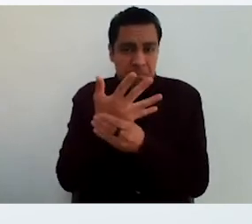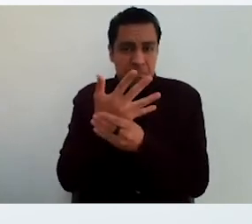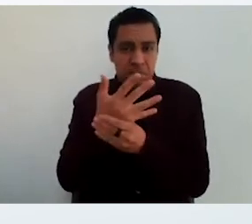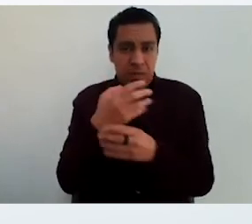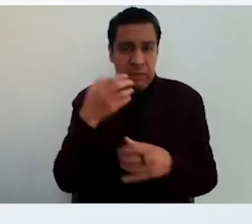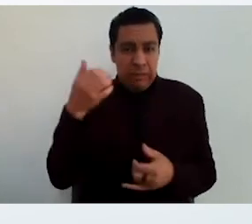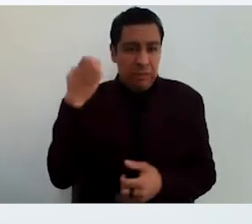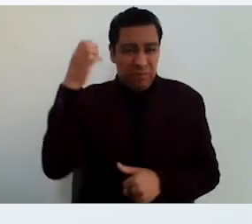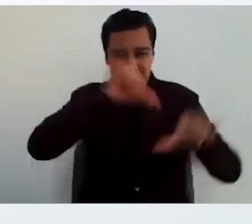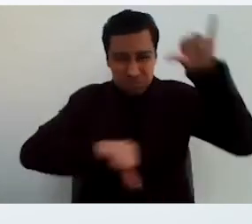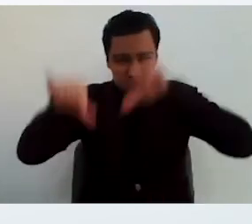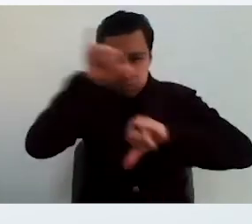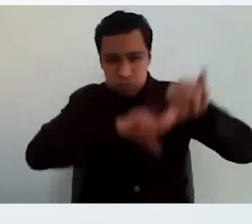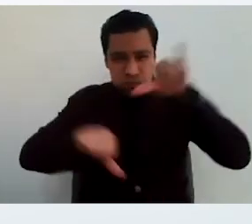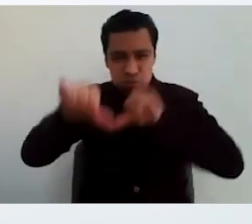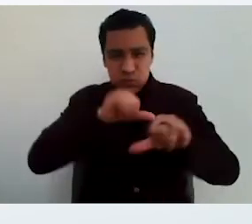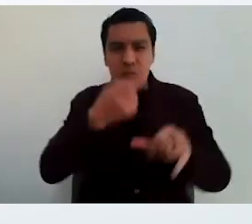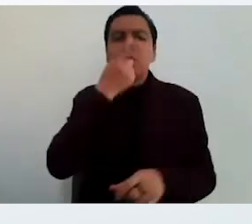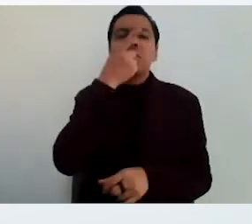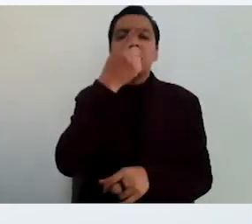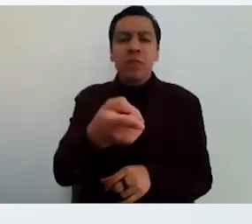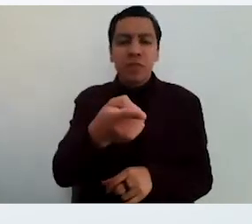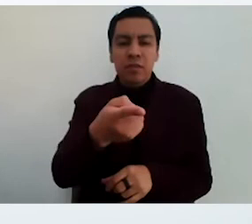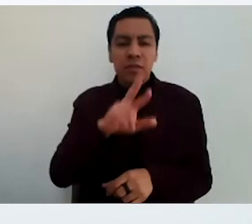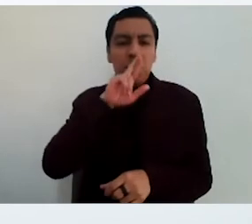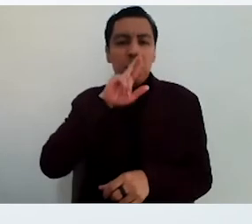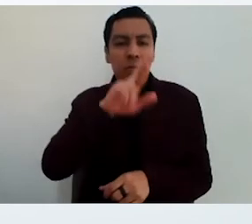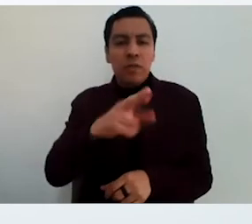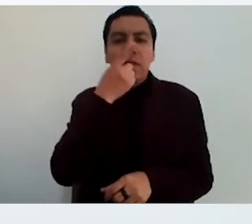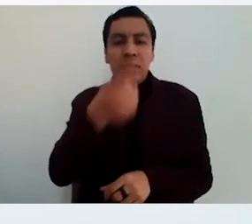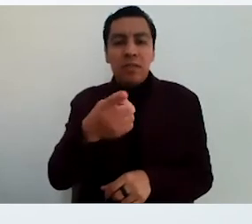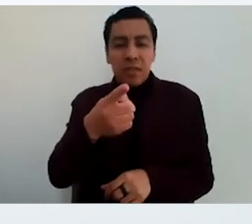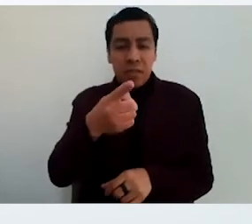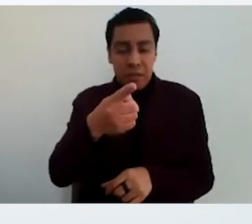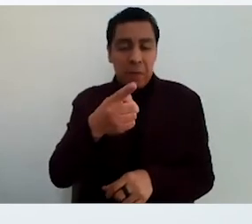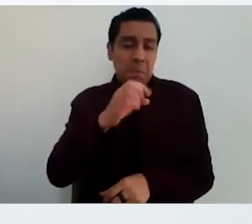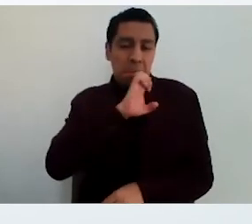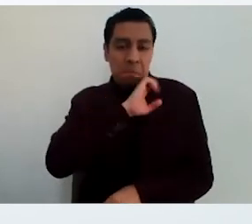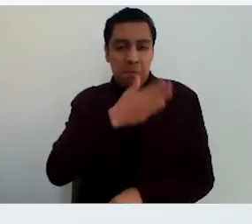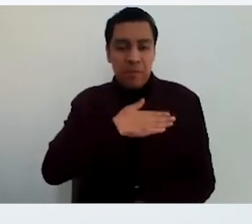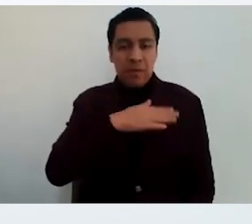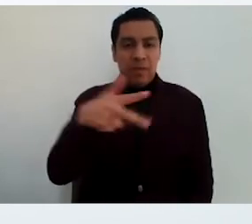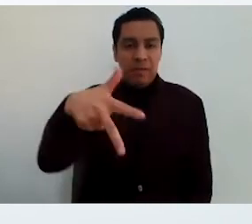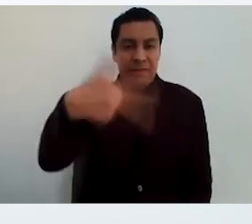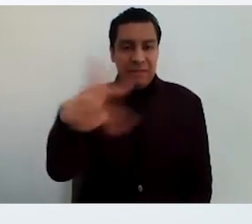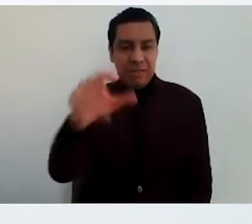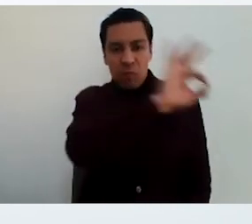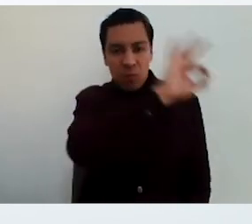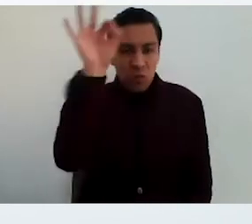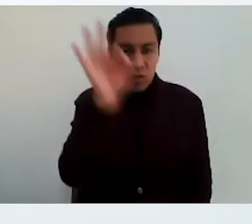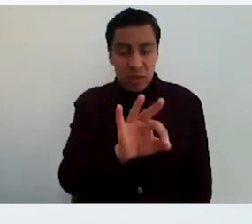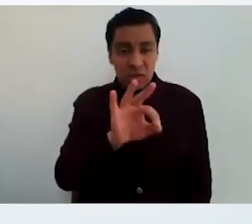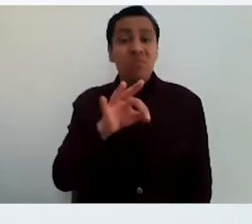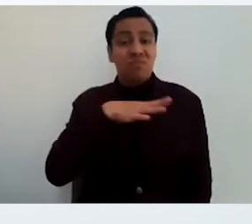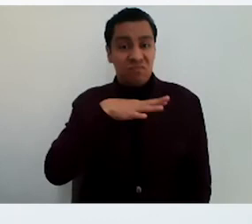caso de Madrid, el máximo creo que fue 13%, lo cual indica que 9 de cada 10